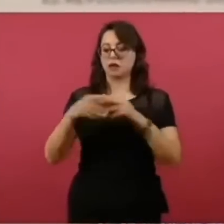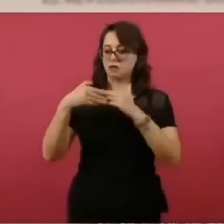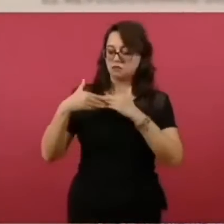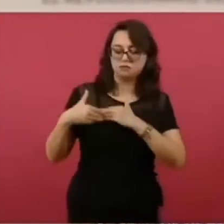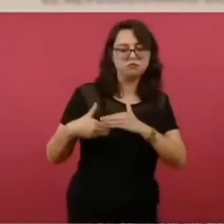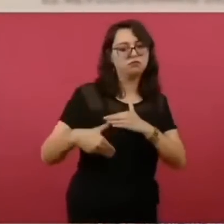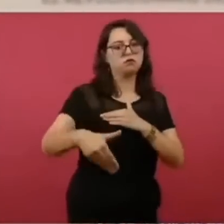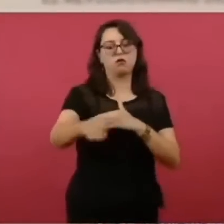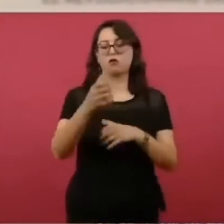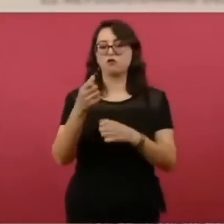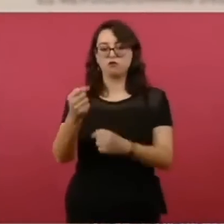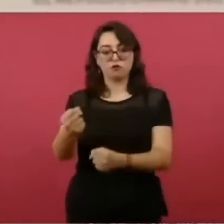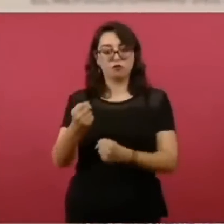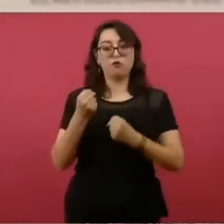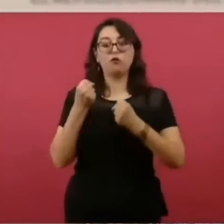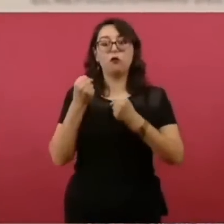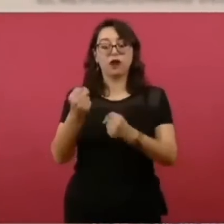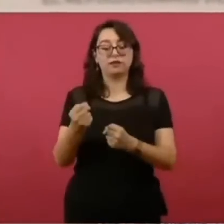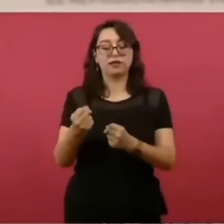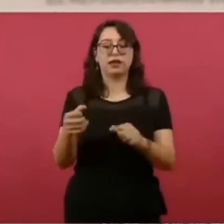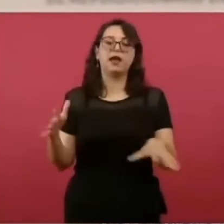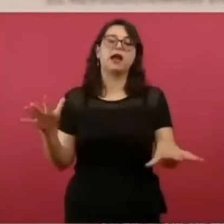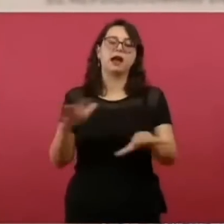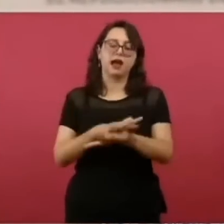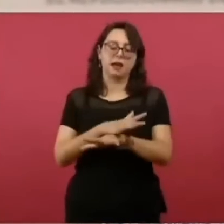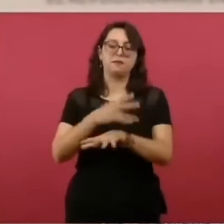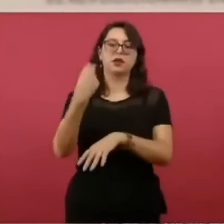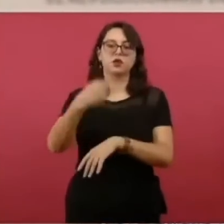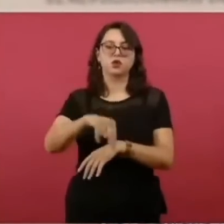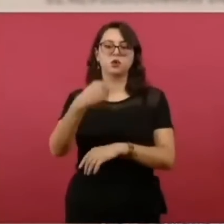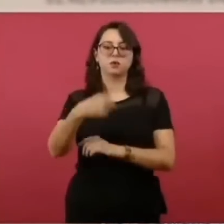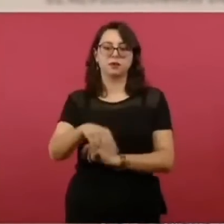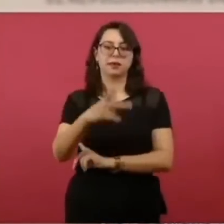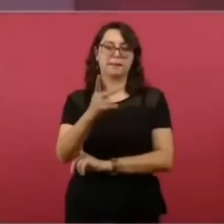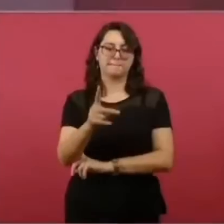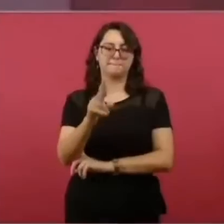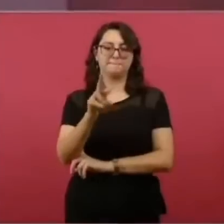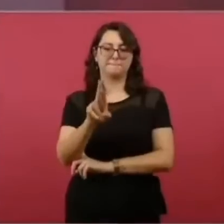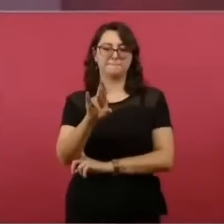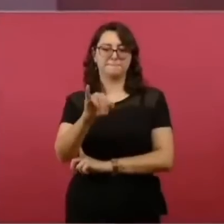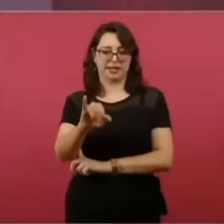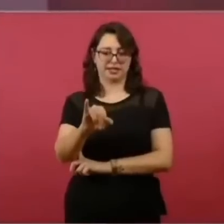transforma en Partido de la Revolución Mexicana,